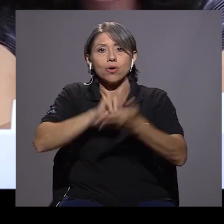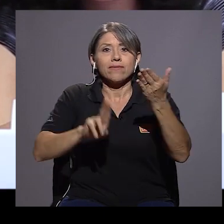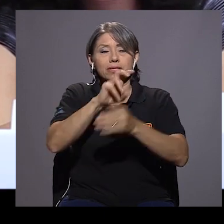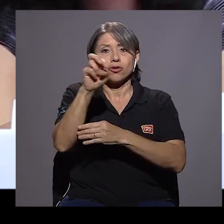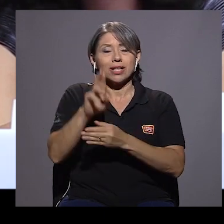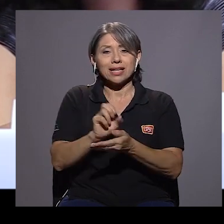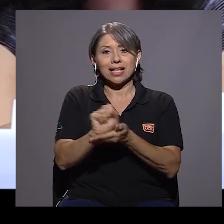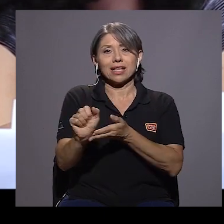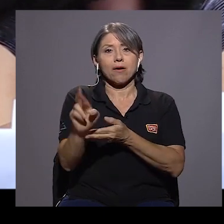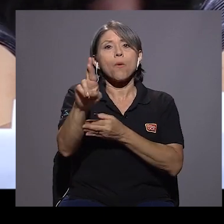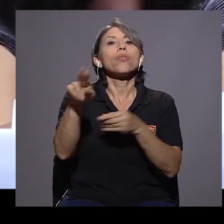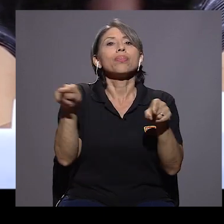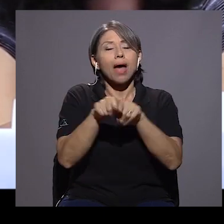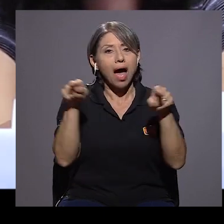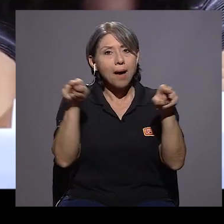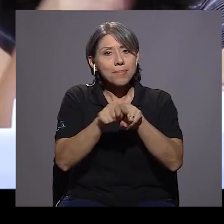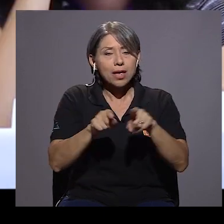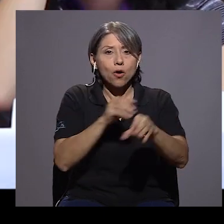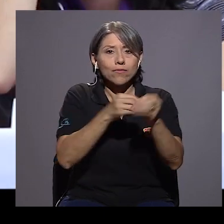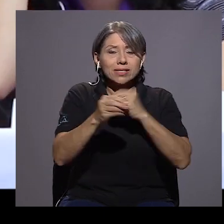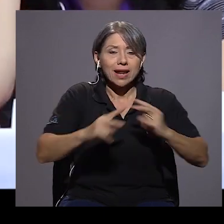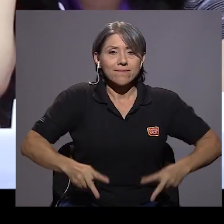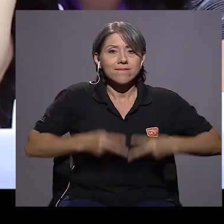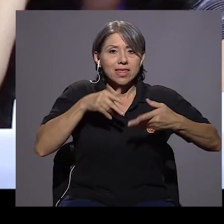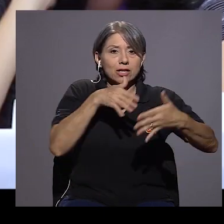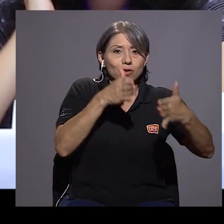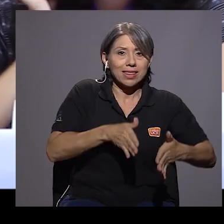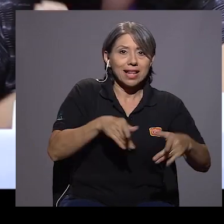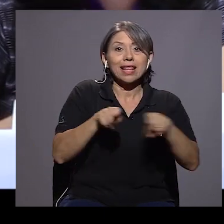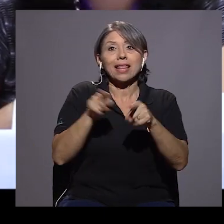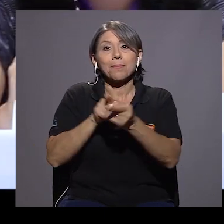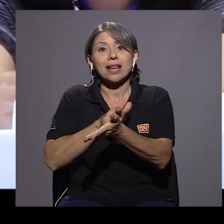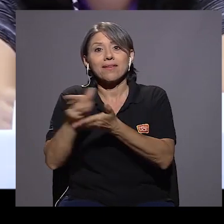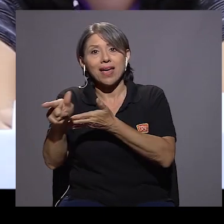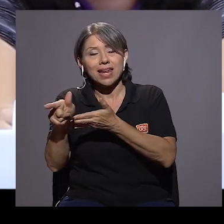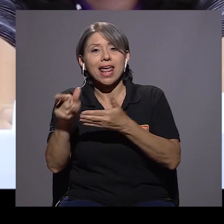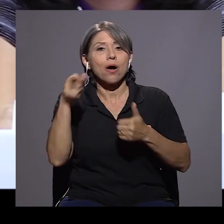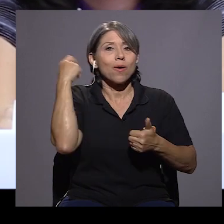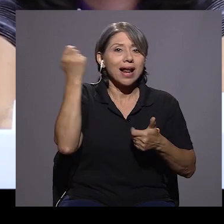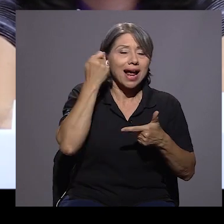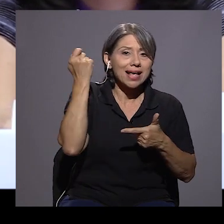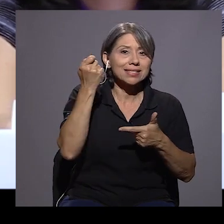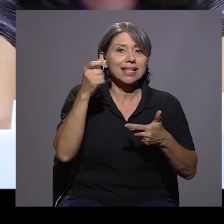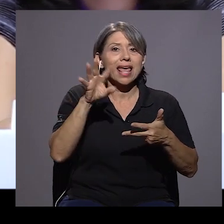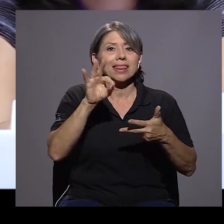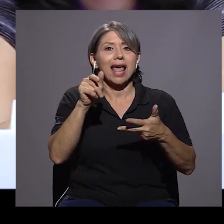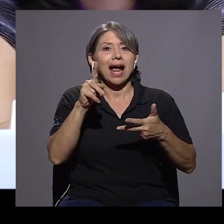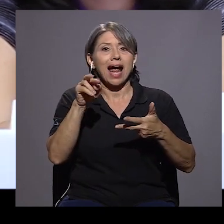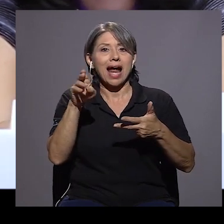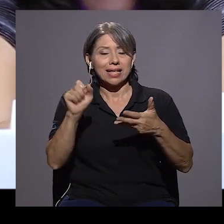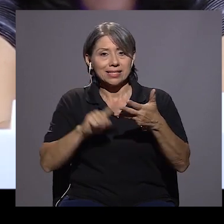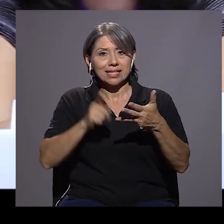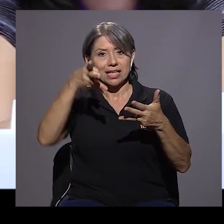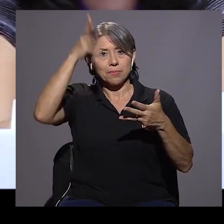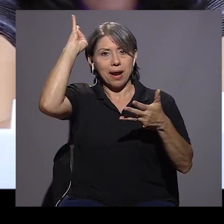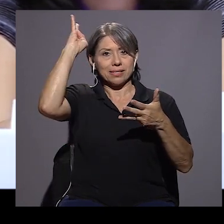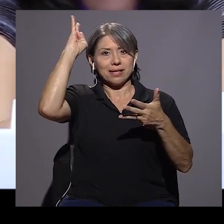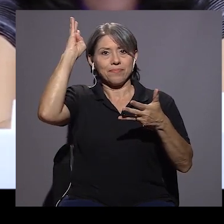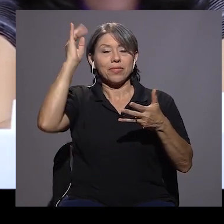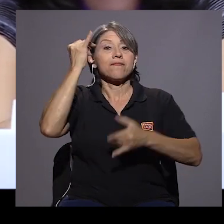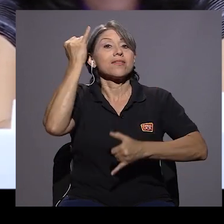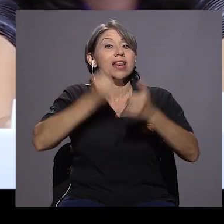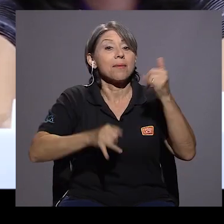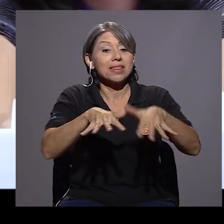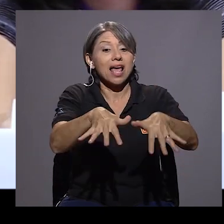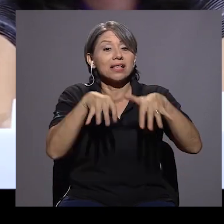Occidente tomaron vía estudiantil, también la sede de Liberia del recinto de Guanacaste, Tacares y Esparza. Finalmente,